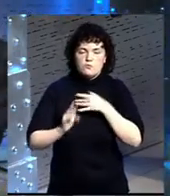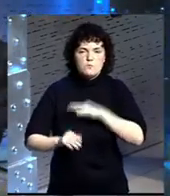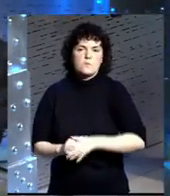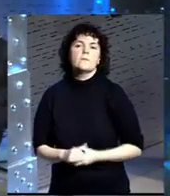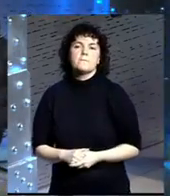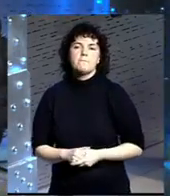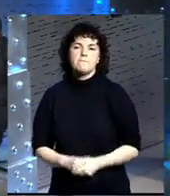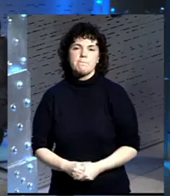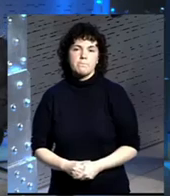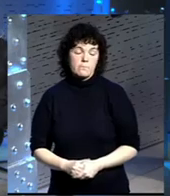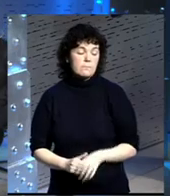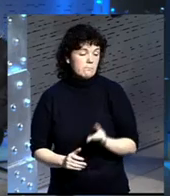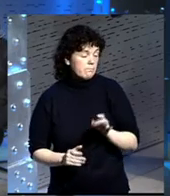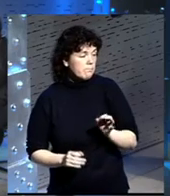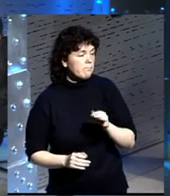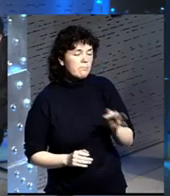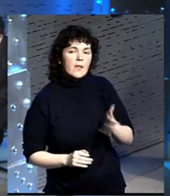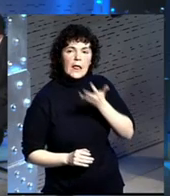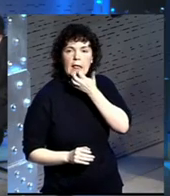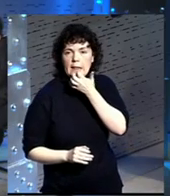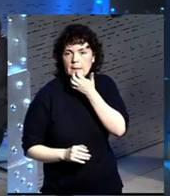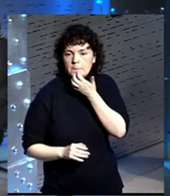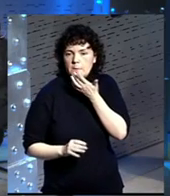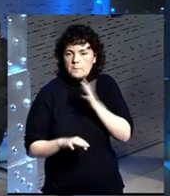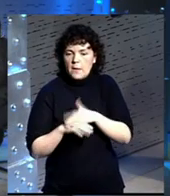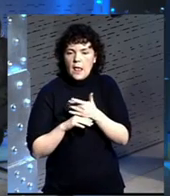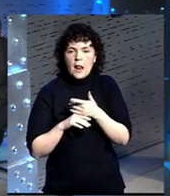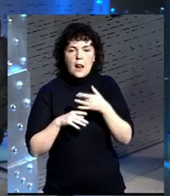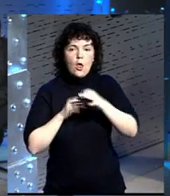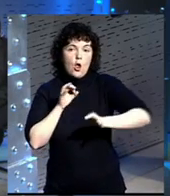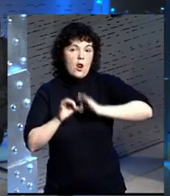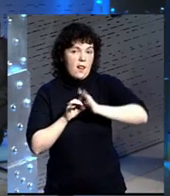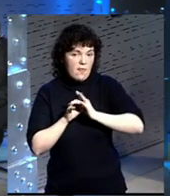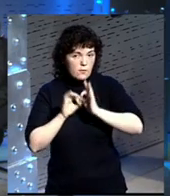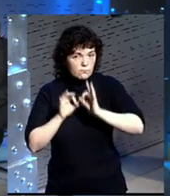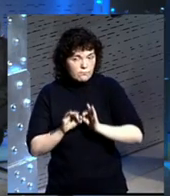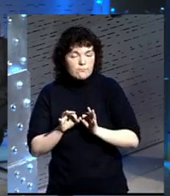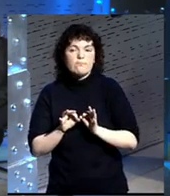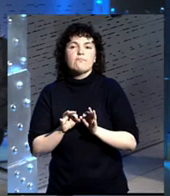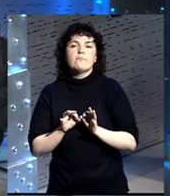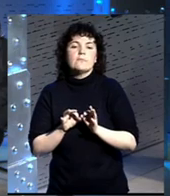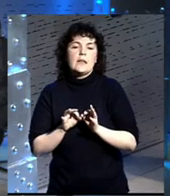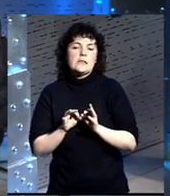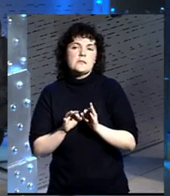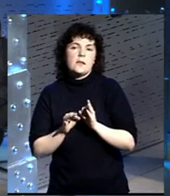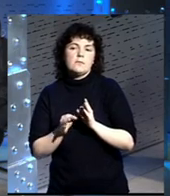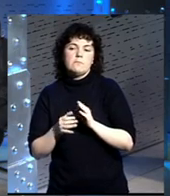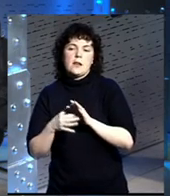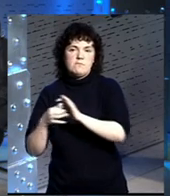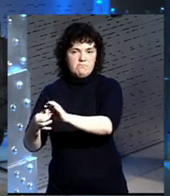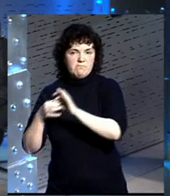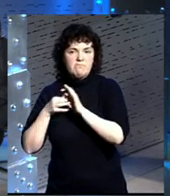Efectivamente es ejemplar. Para la propia organización, este tipo de interacción